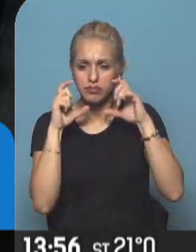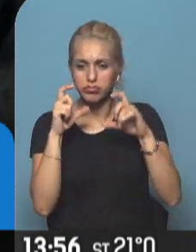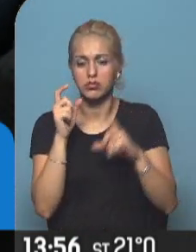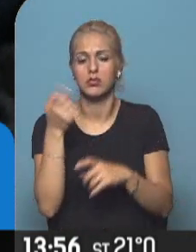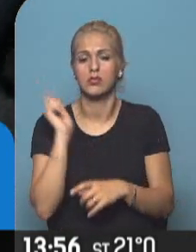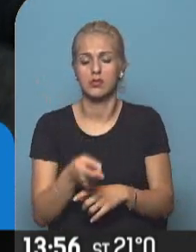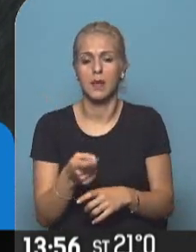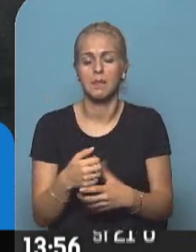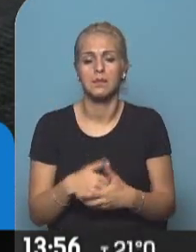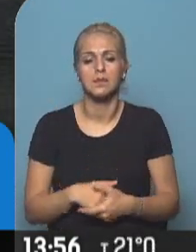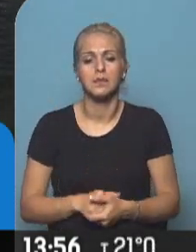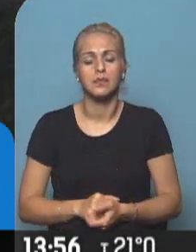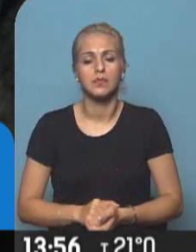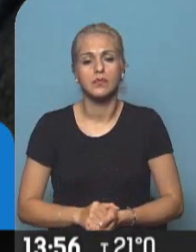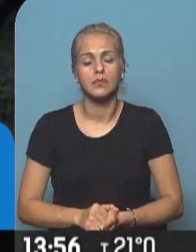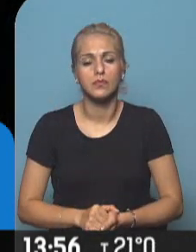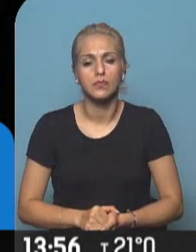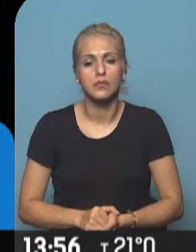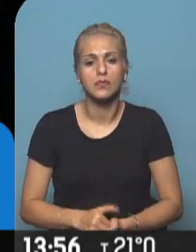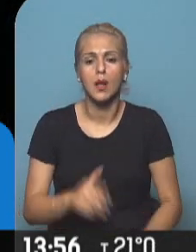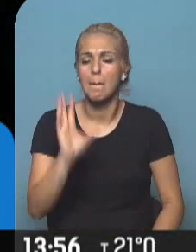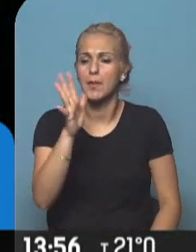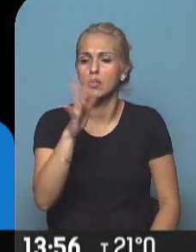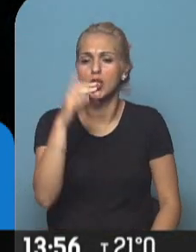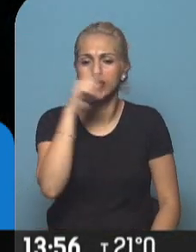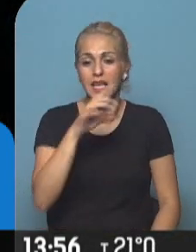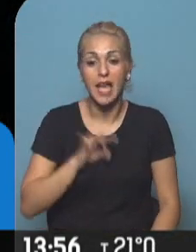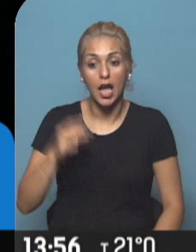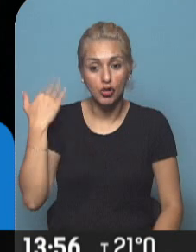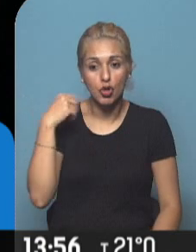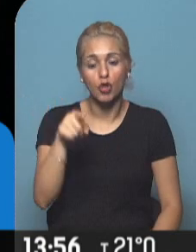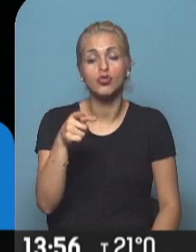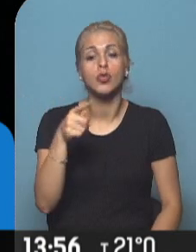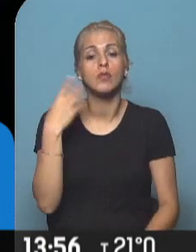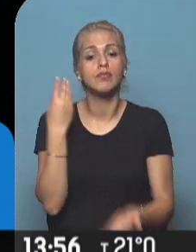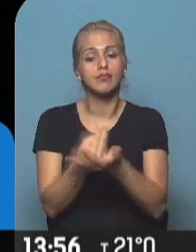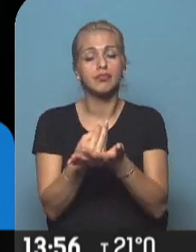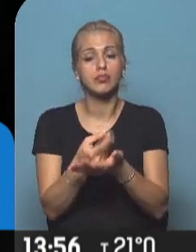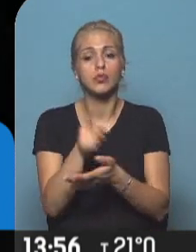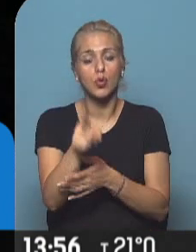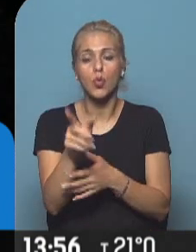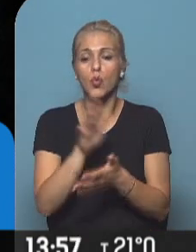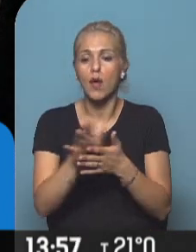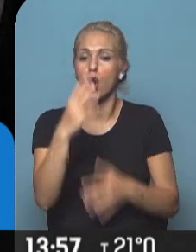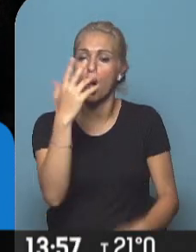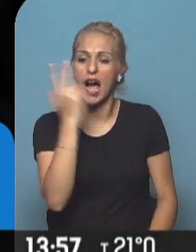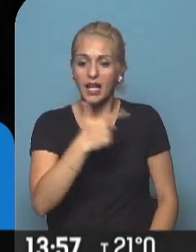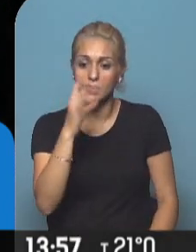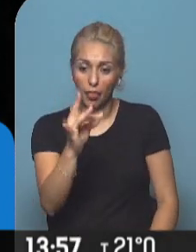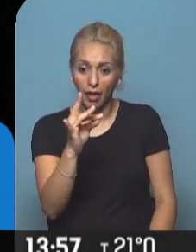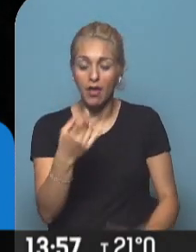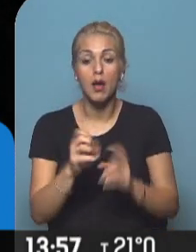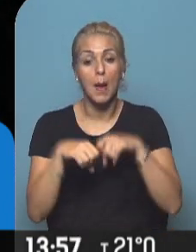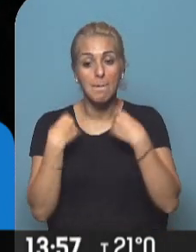privados que quieren hace unos 7 años fue el 1er con streaming en hd que se comenzó la